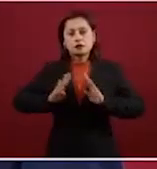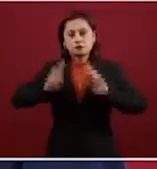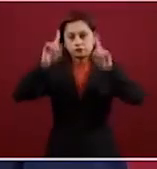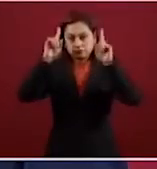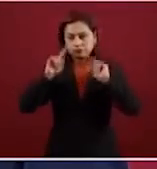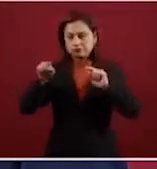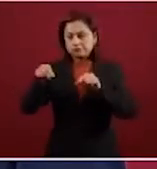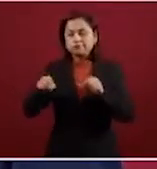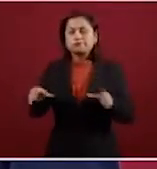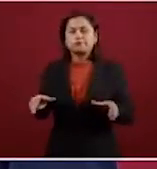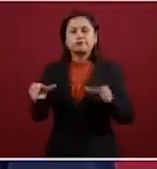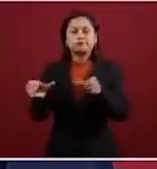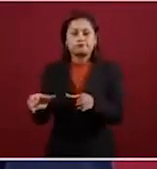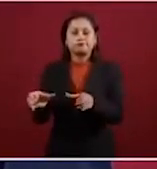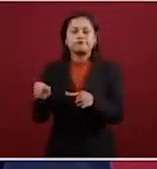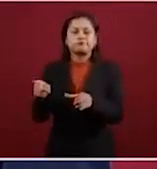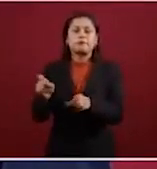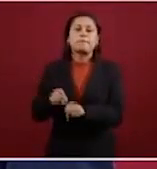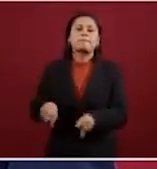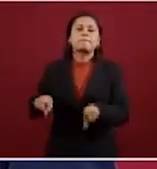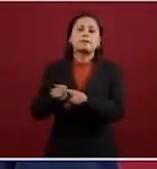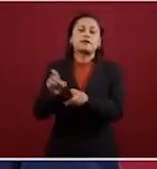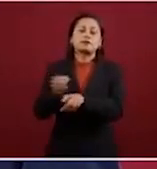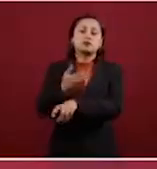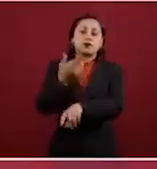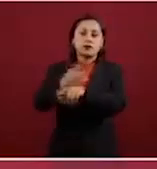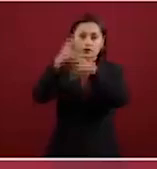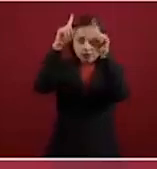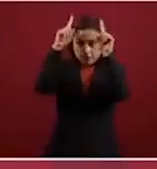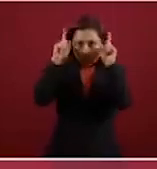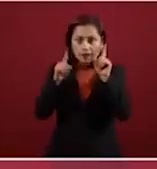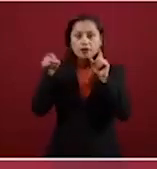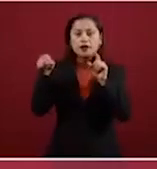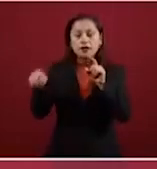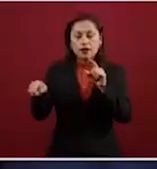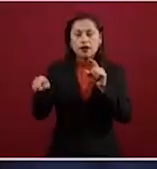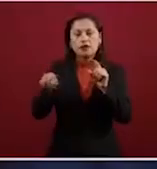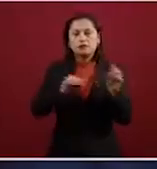de la Secretaría de Marina, para atender